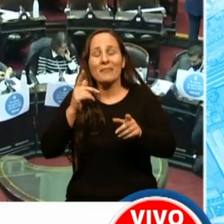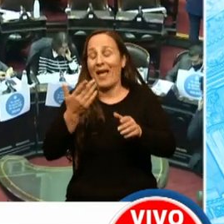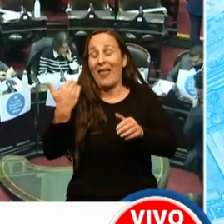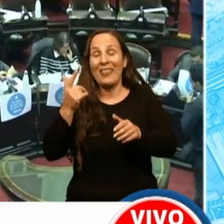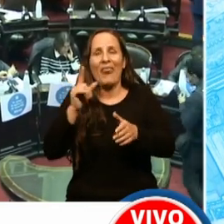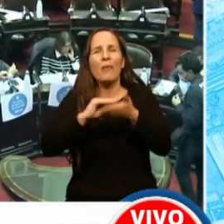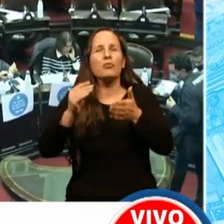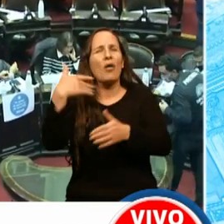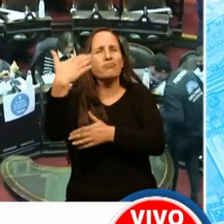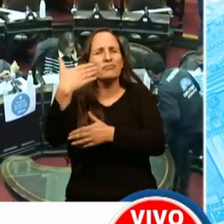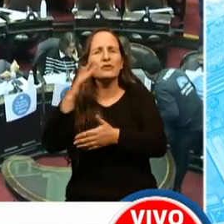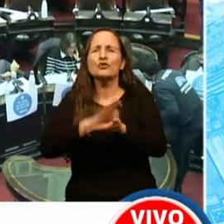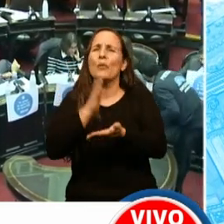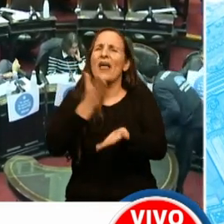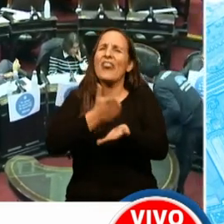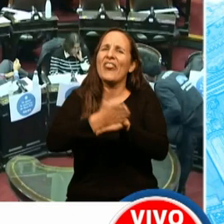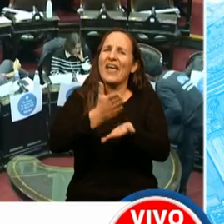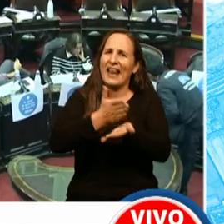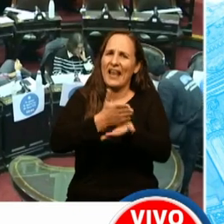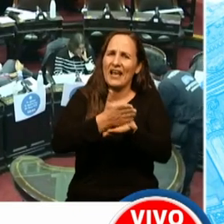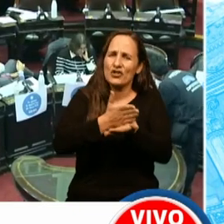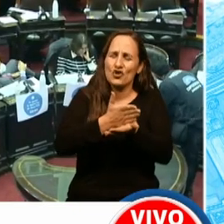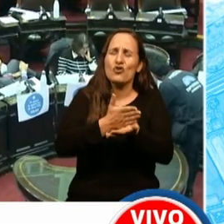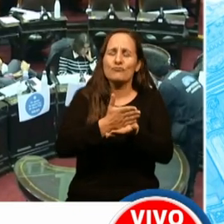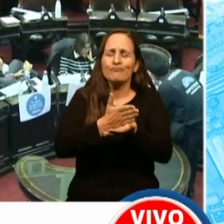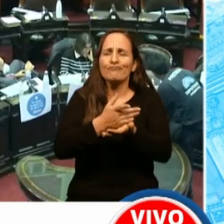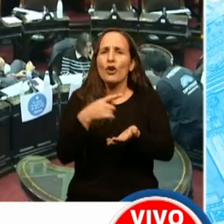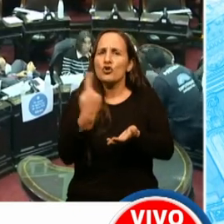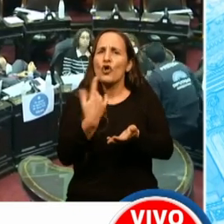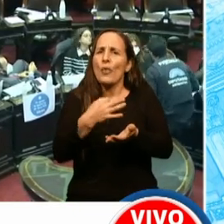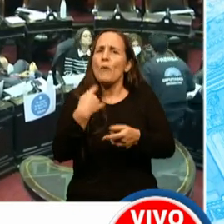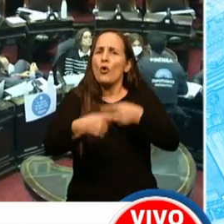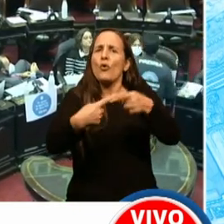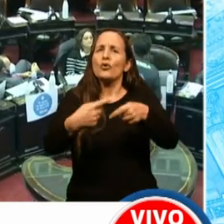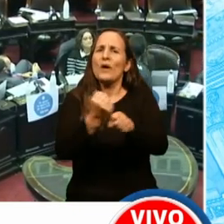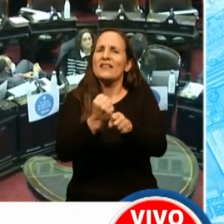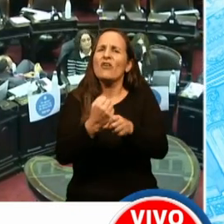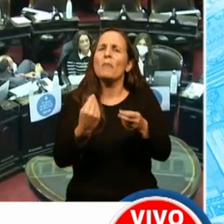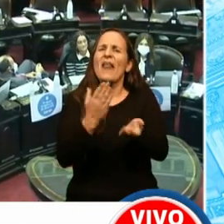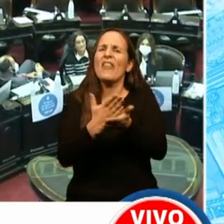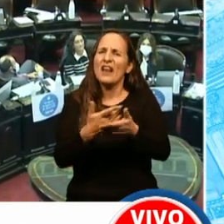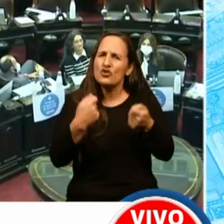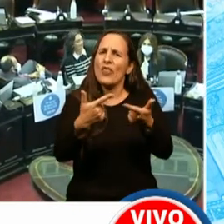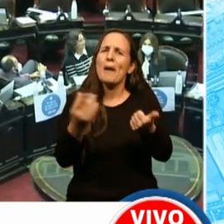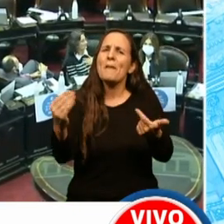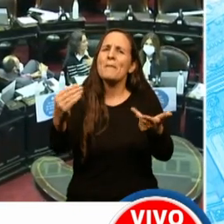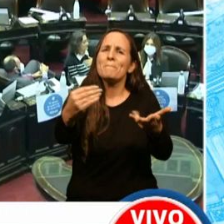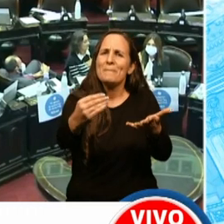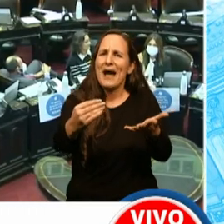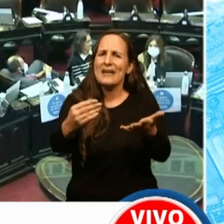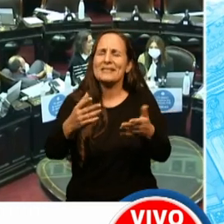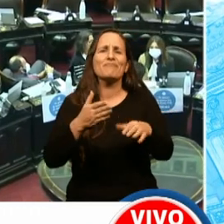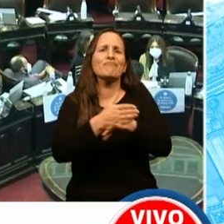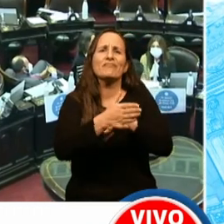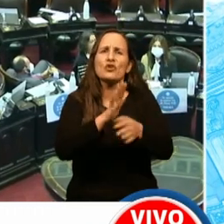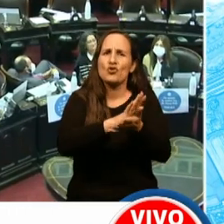y los derechos digamos lo que tenemos que seguir trabajando son por más derechos en acceso a la salud es uno